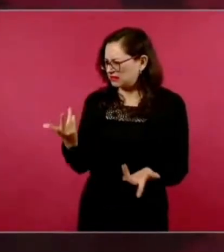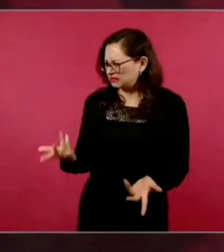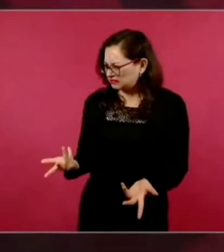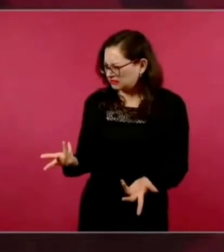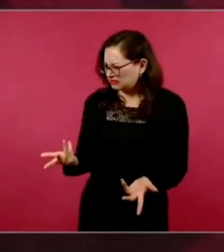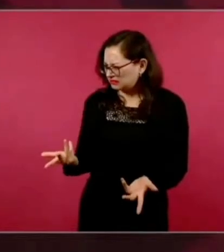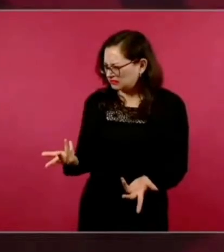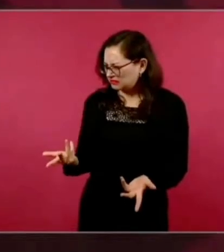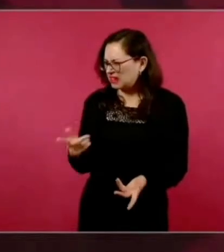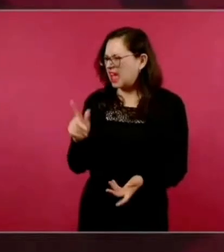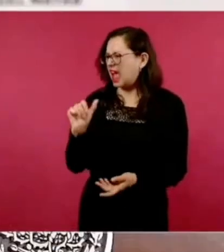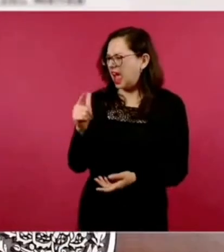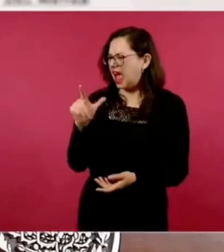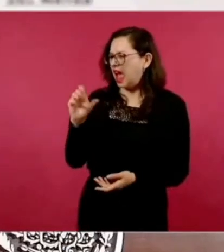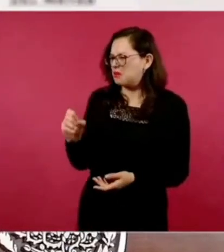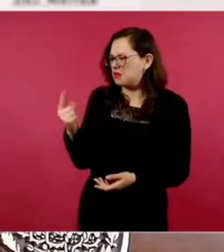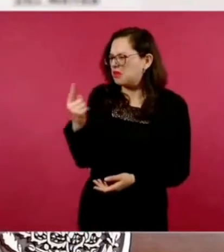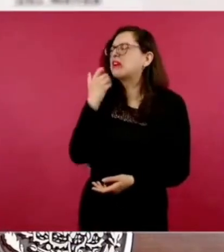AMLO?